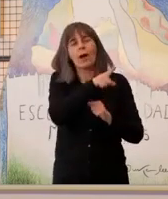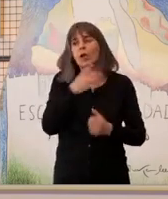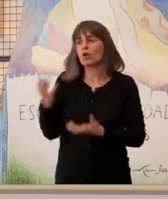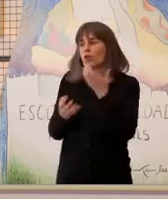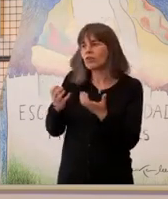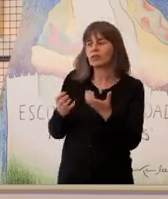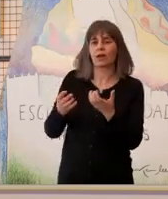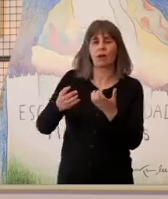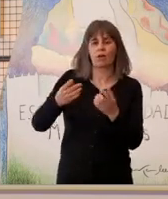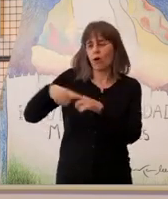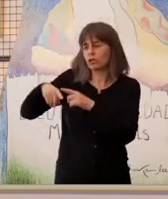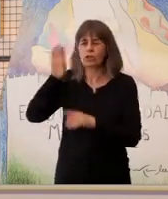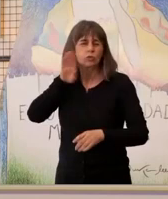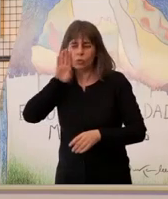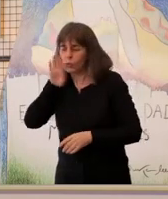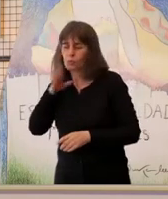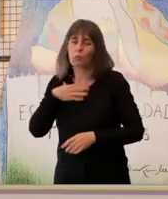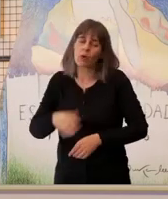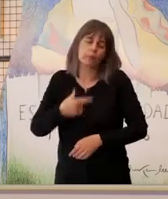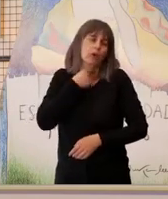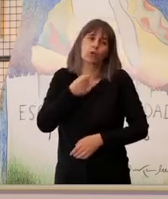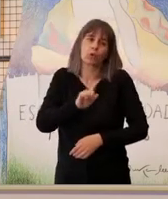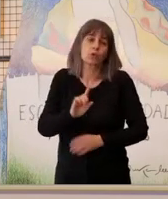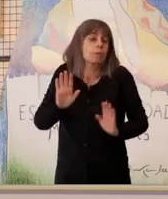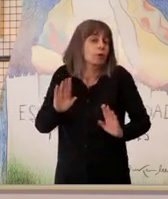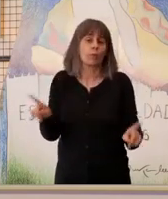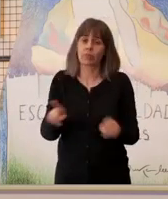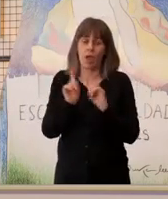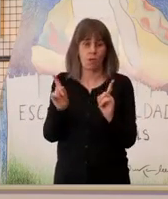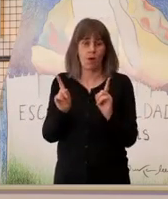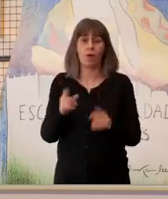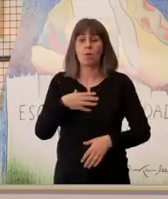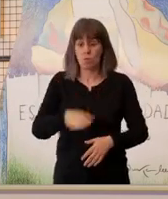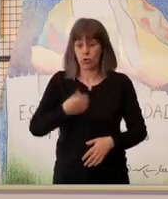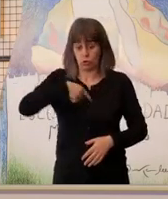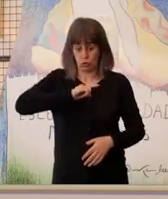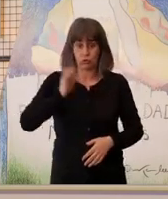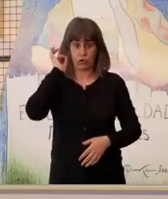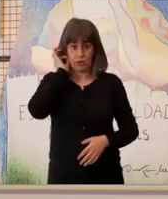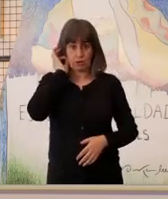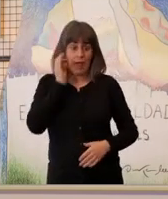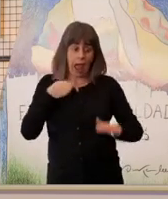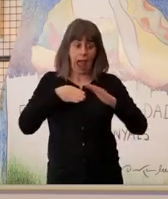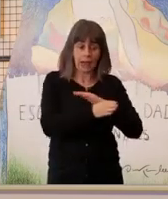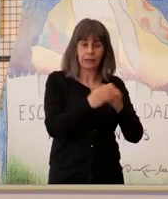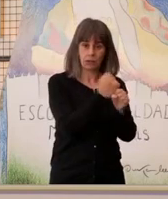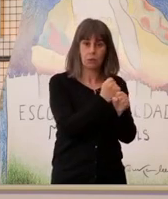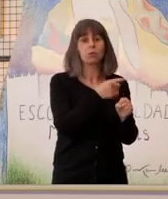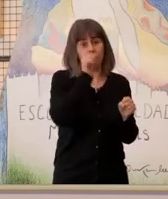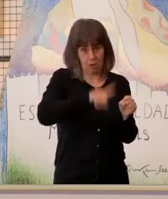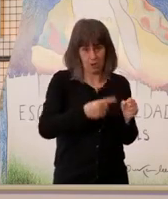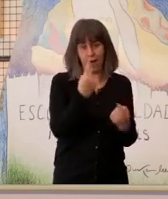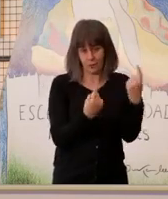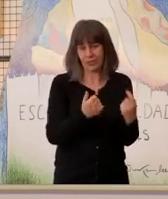verdad pero es igual posiblemente nosotros cuando entramos en los trabajos también hicimos muchas chapuzas porque